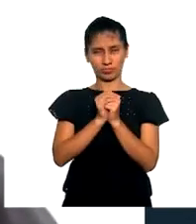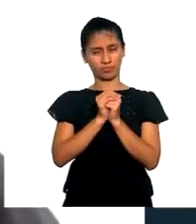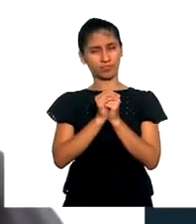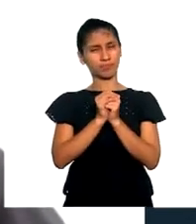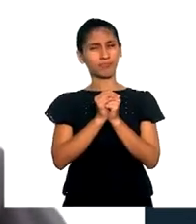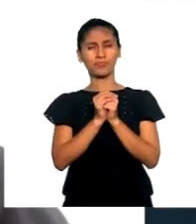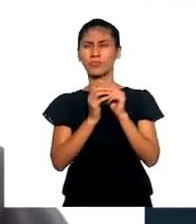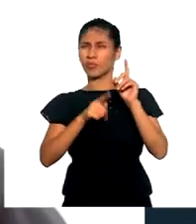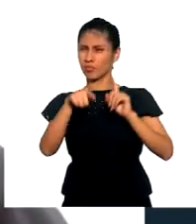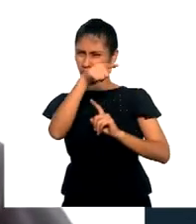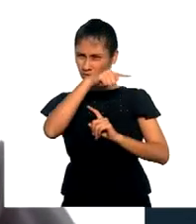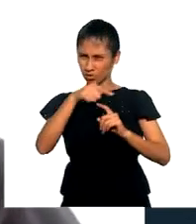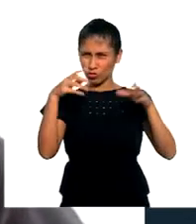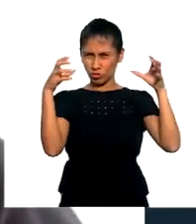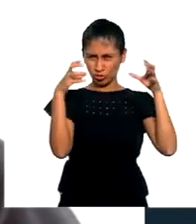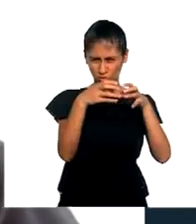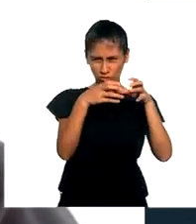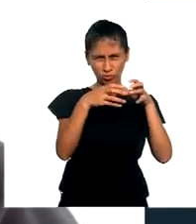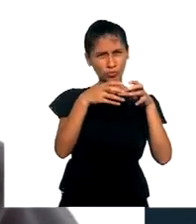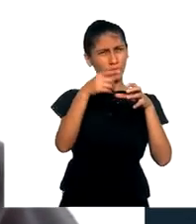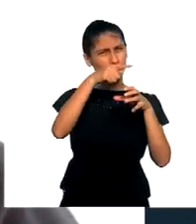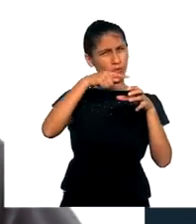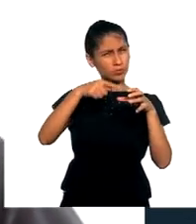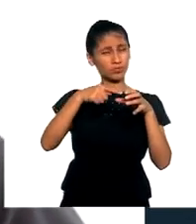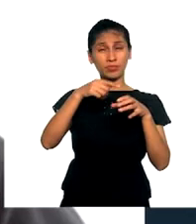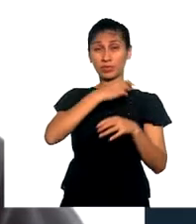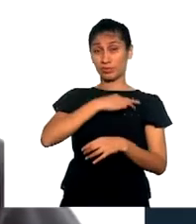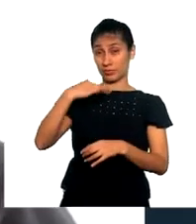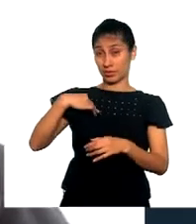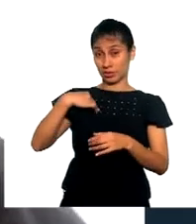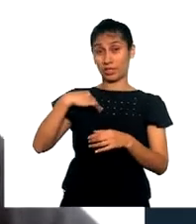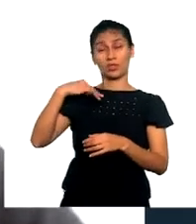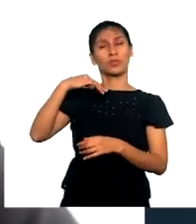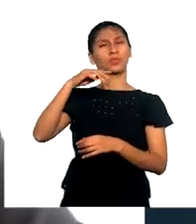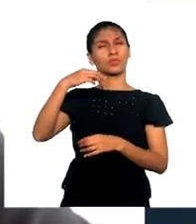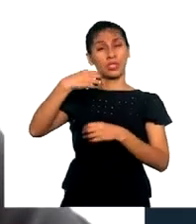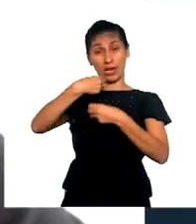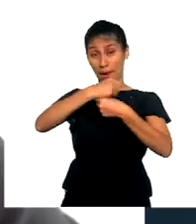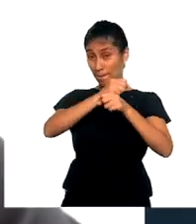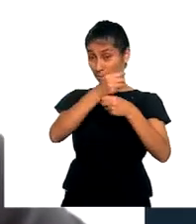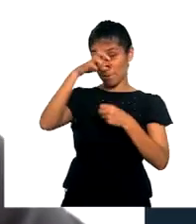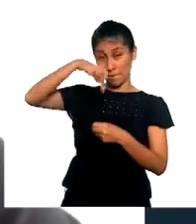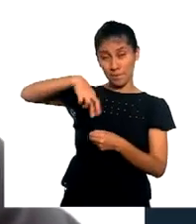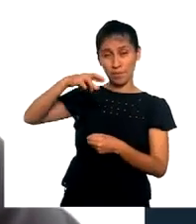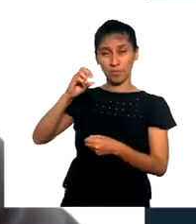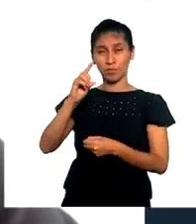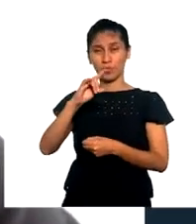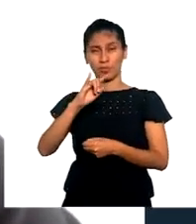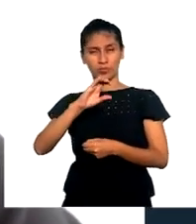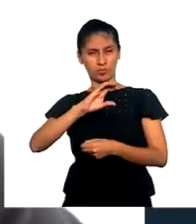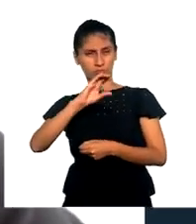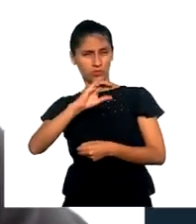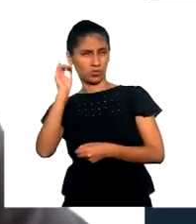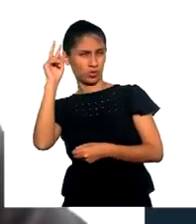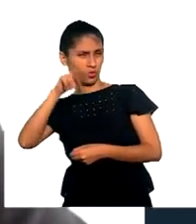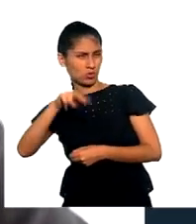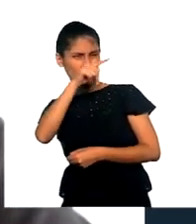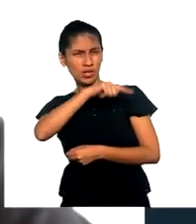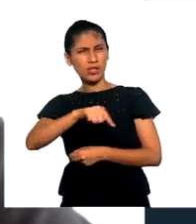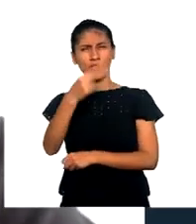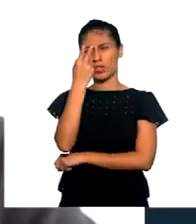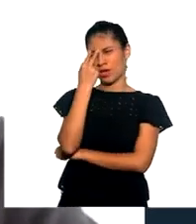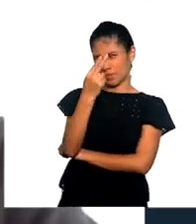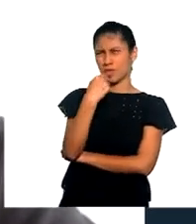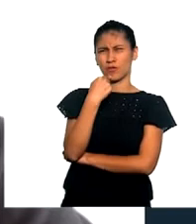informática en conjunto con el ministerio de la producción en nuestro país dedicado a las cooperativas ha demostrado que